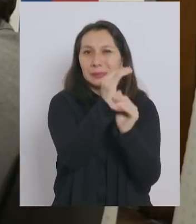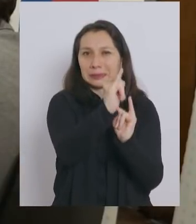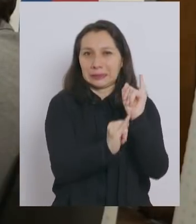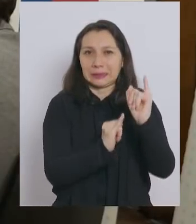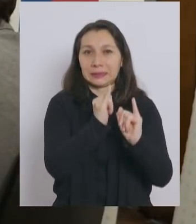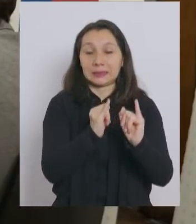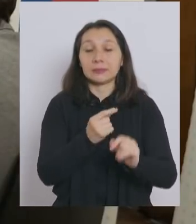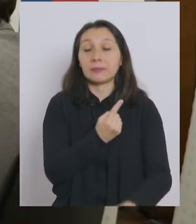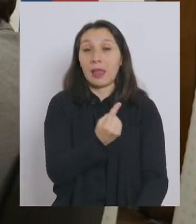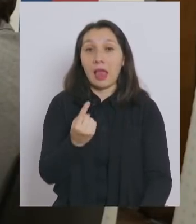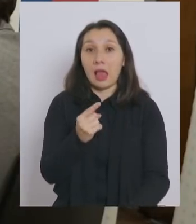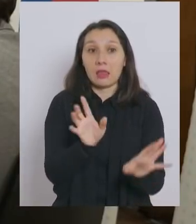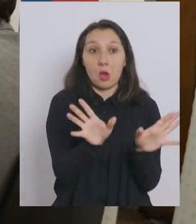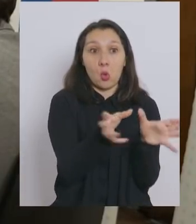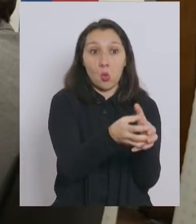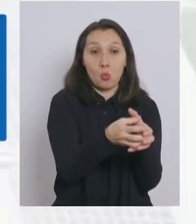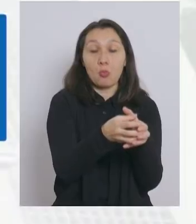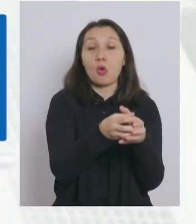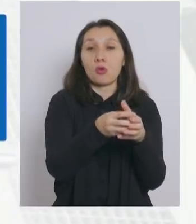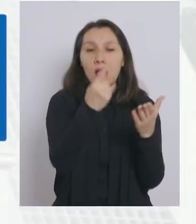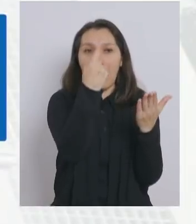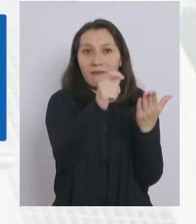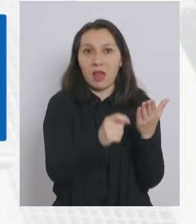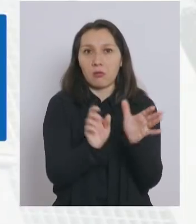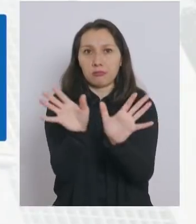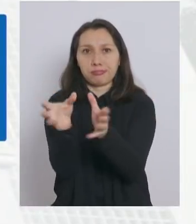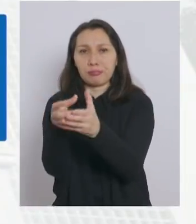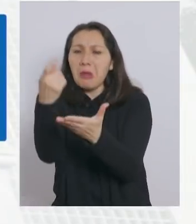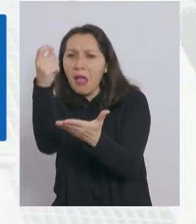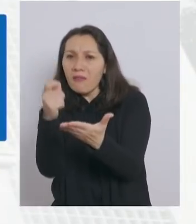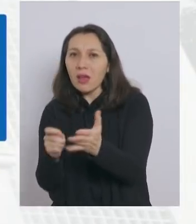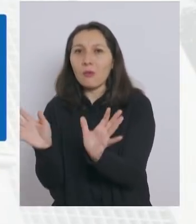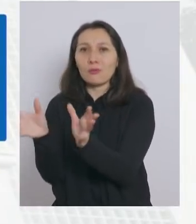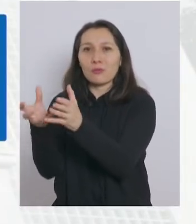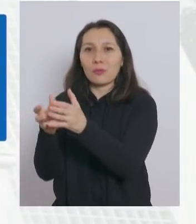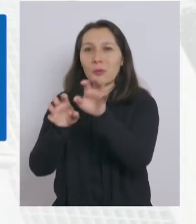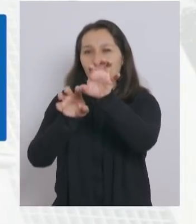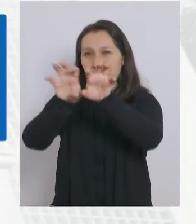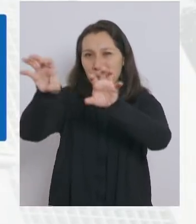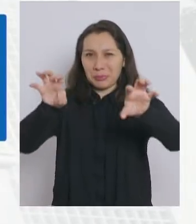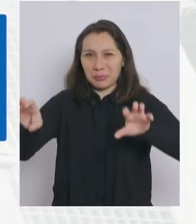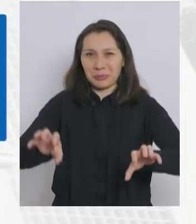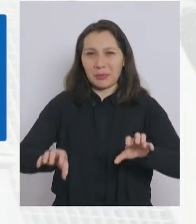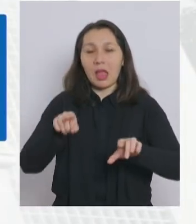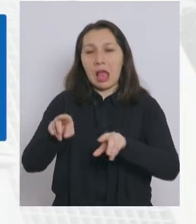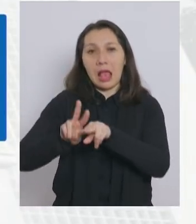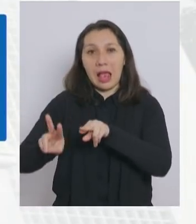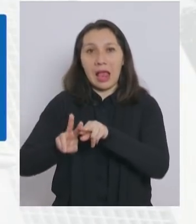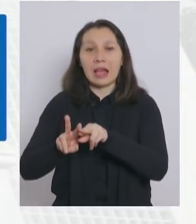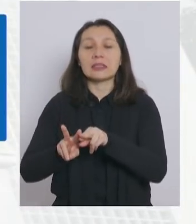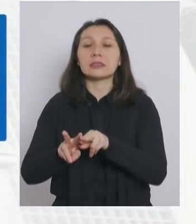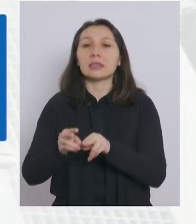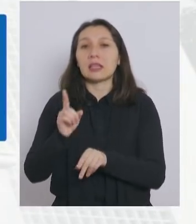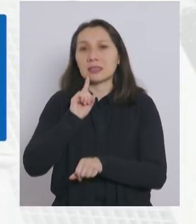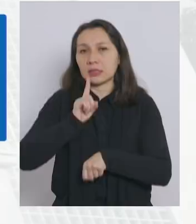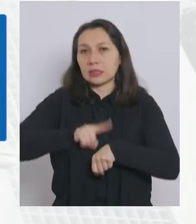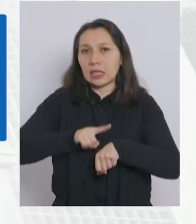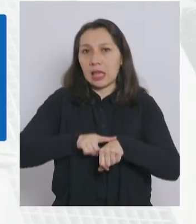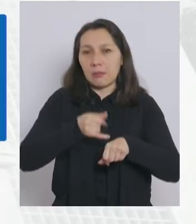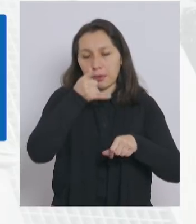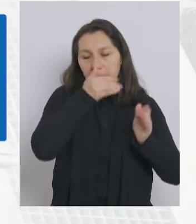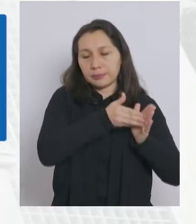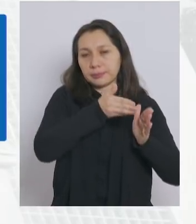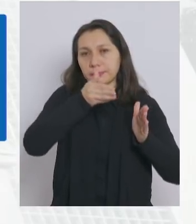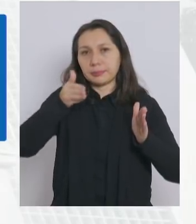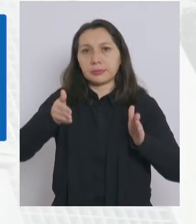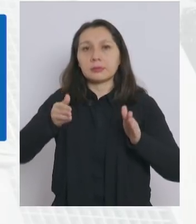Entonces, cada grupo realiza la evaluación de acuerdo a estas divisiones de este formato y tienen un tiempo